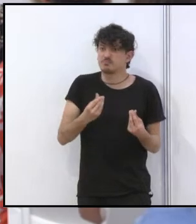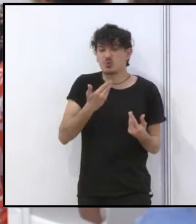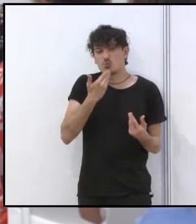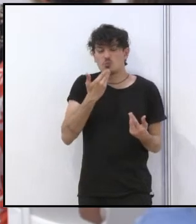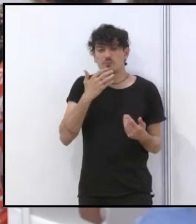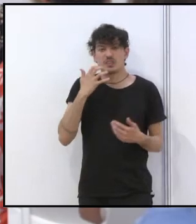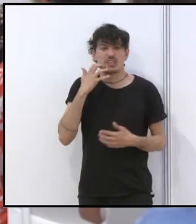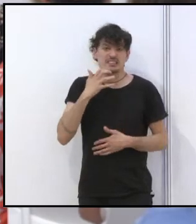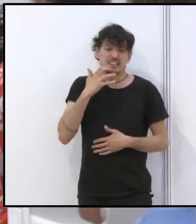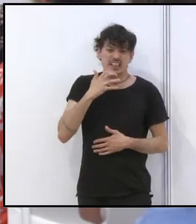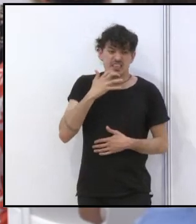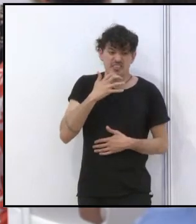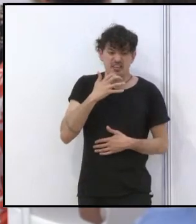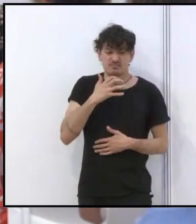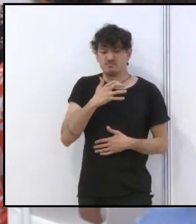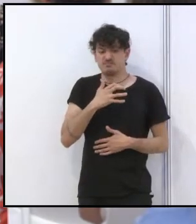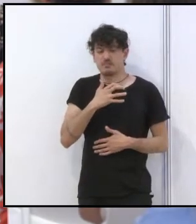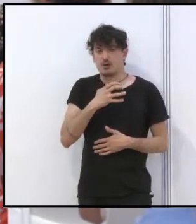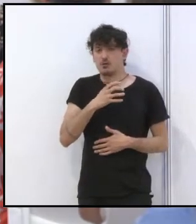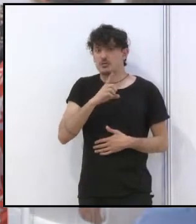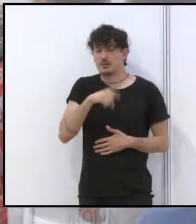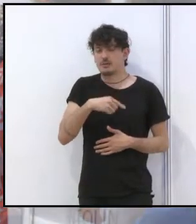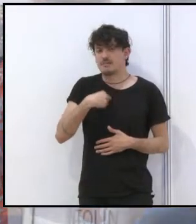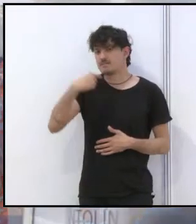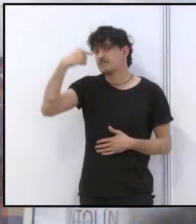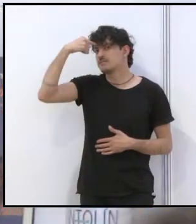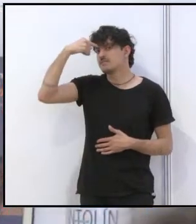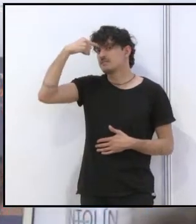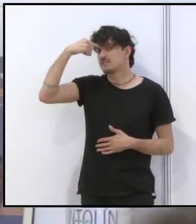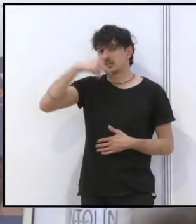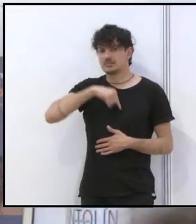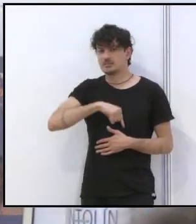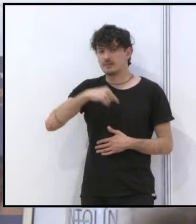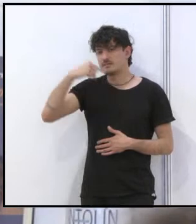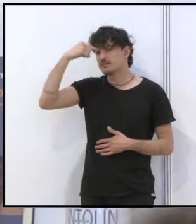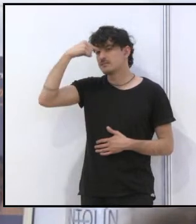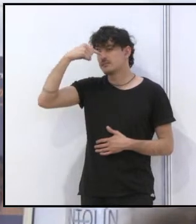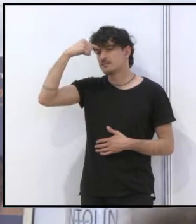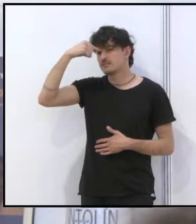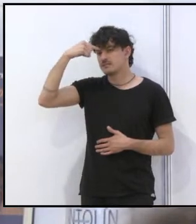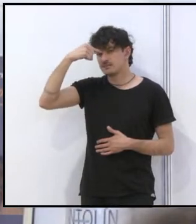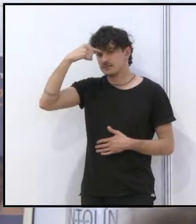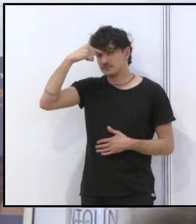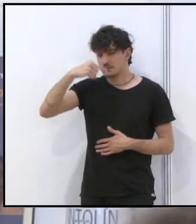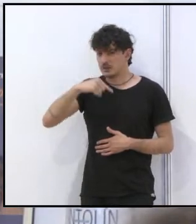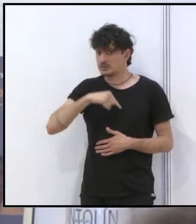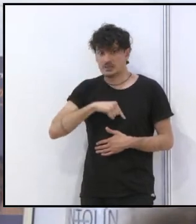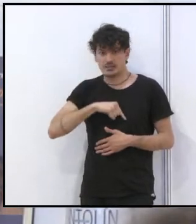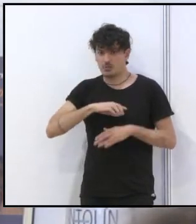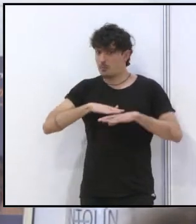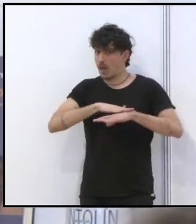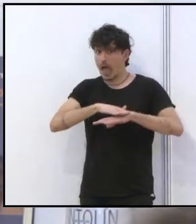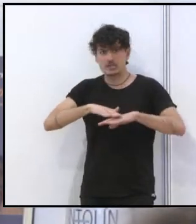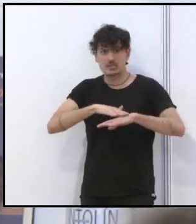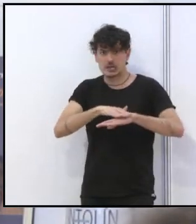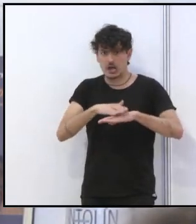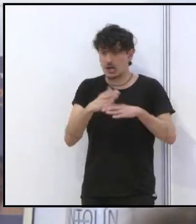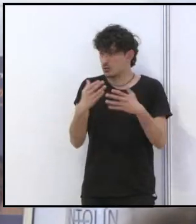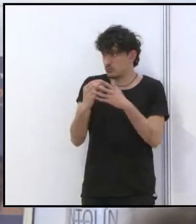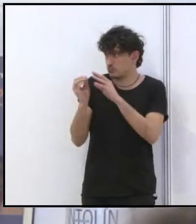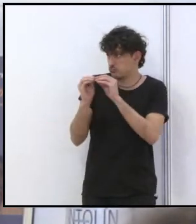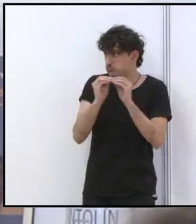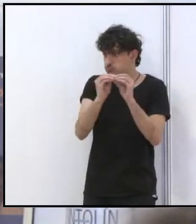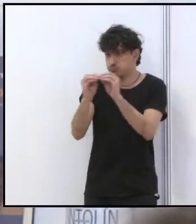extrañeza, sino el sentimiento de extrañar, el sentimiento de nostalgia por esa sensación primaria que tenemos todo de